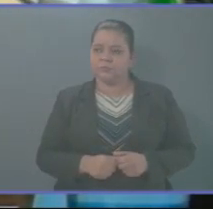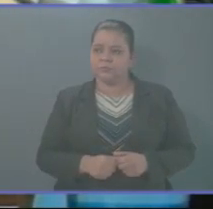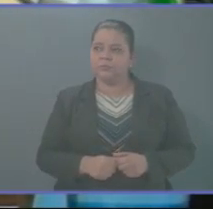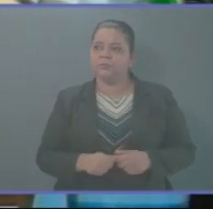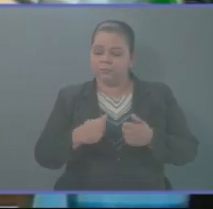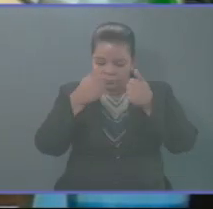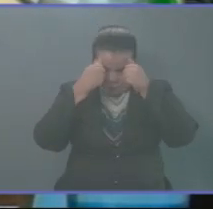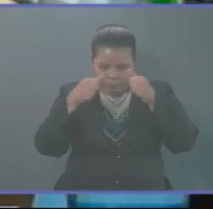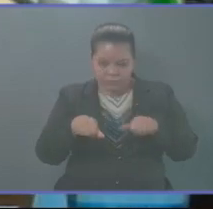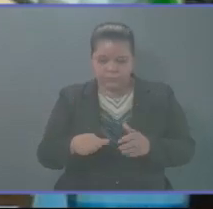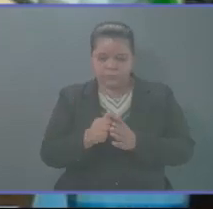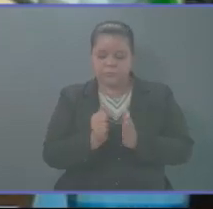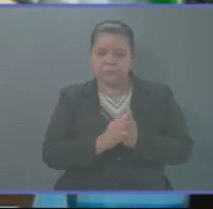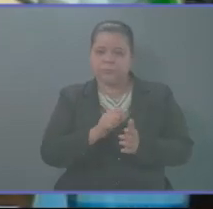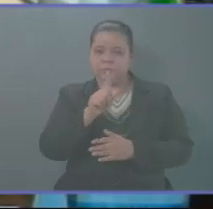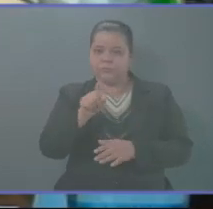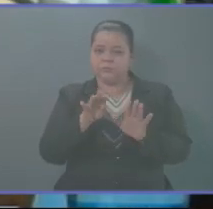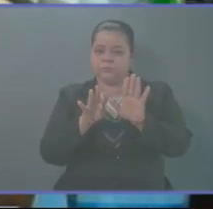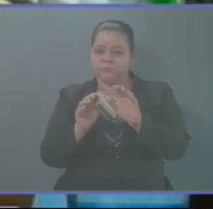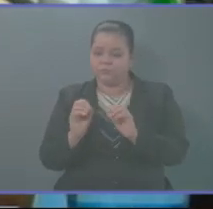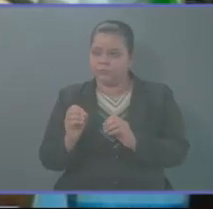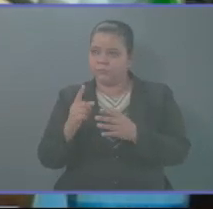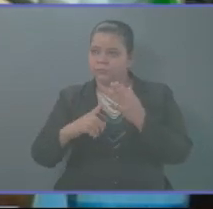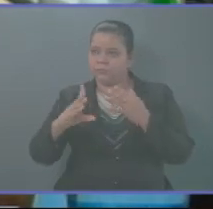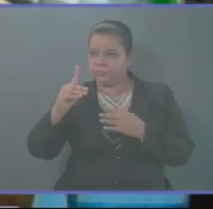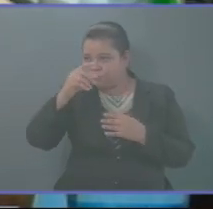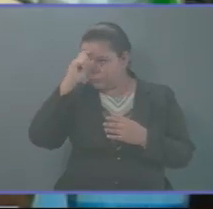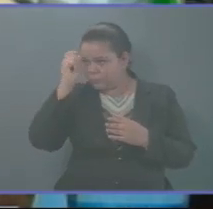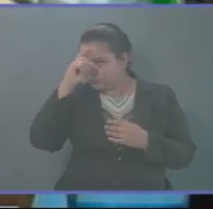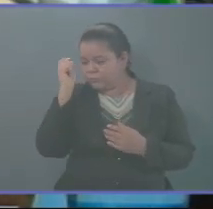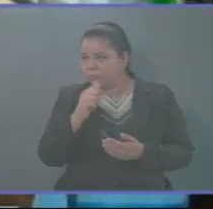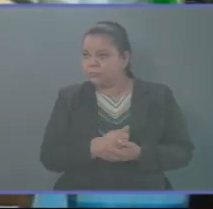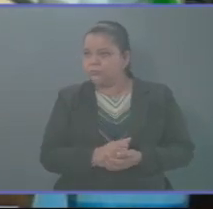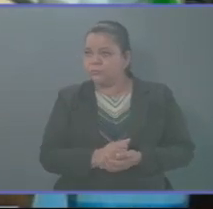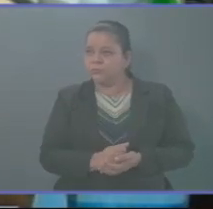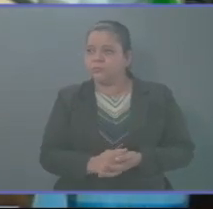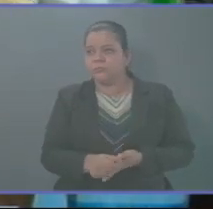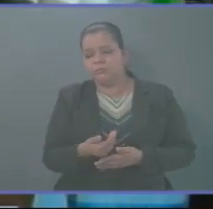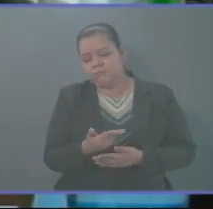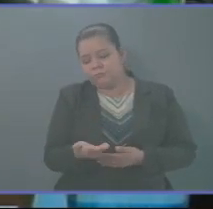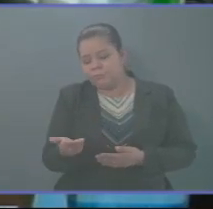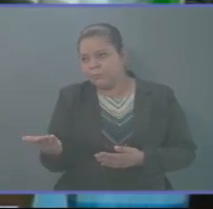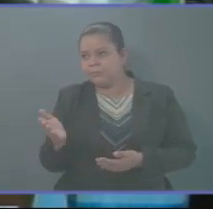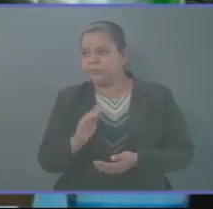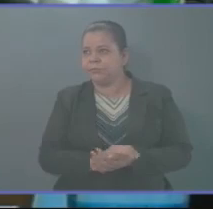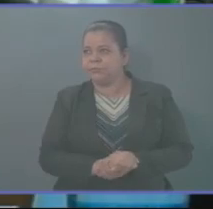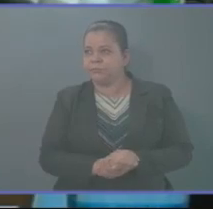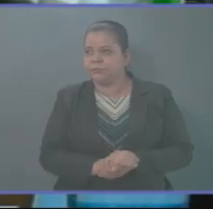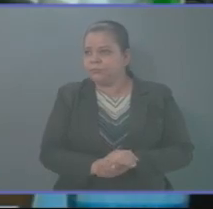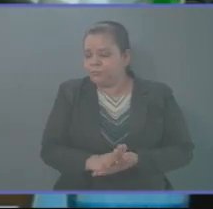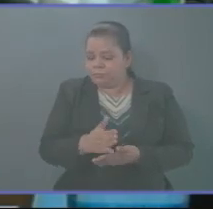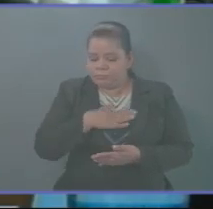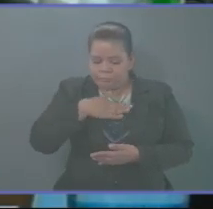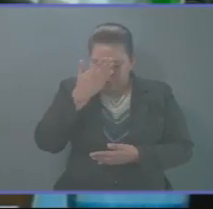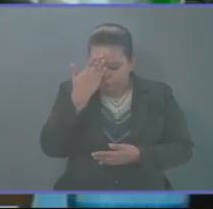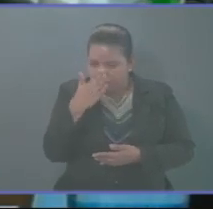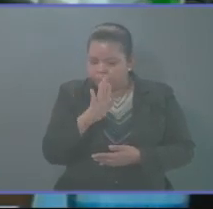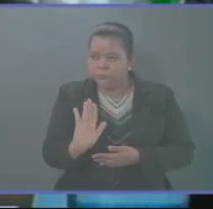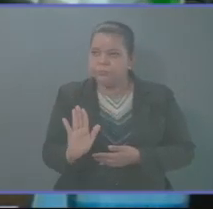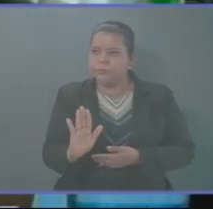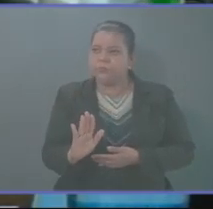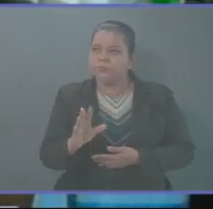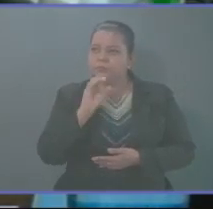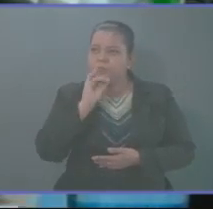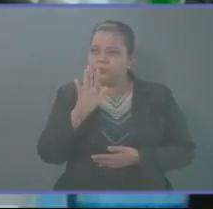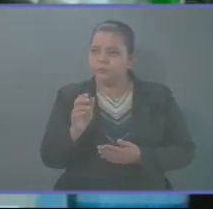al artículo 190 del Código de Trabajo, entre otros aspectos que expone. Entonces, no sé si se